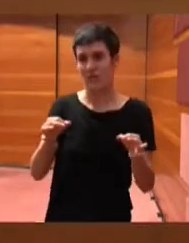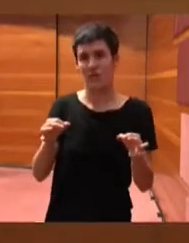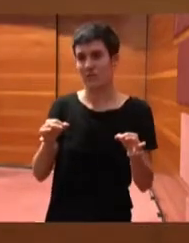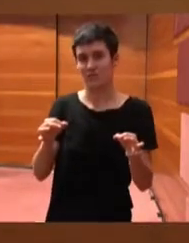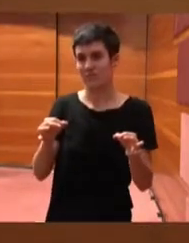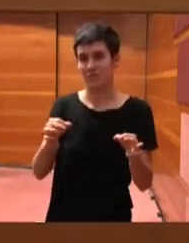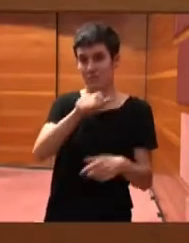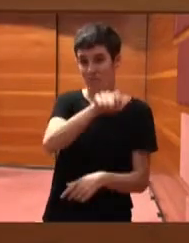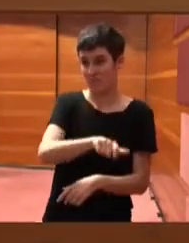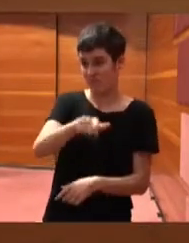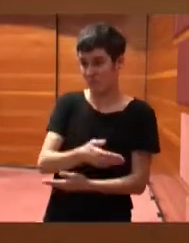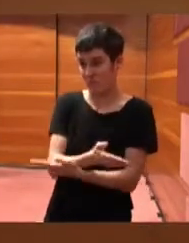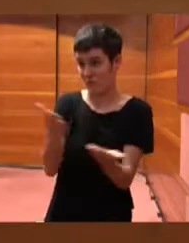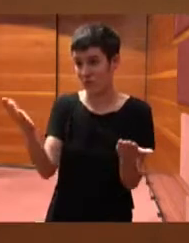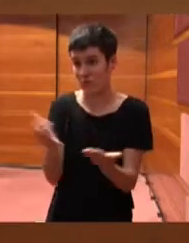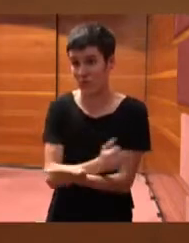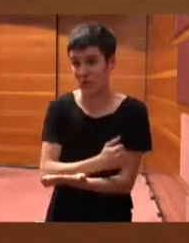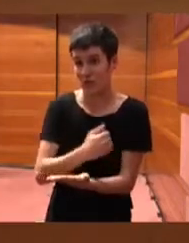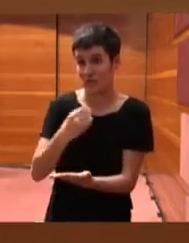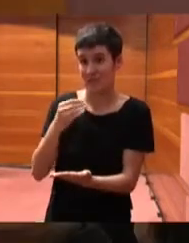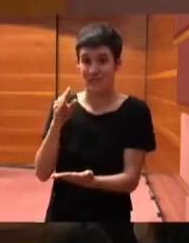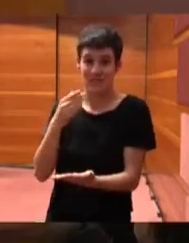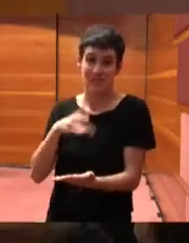cosas que todos vosotros teníais en la cabeza ese día.